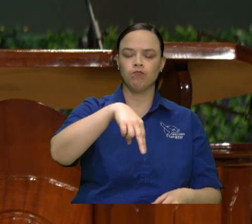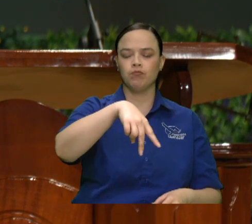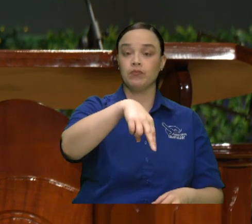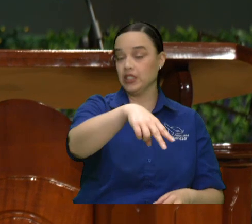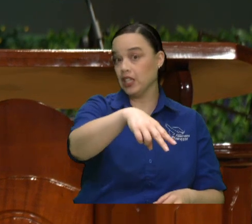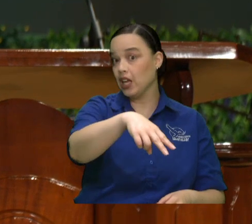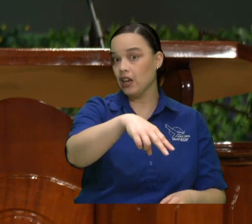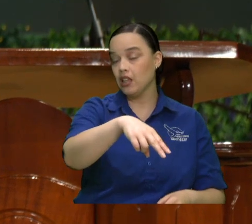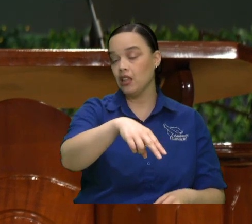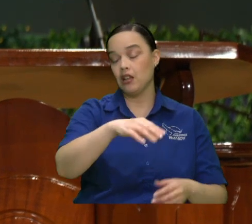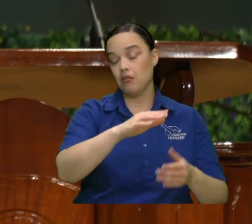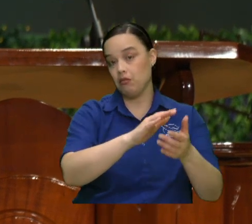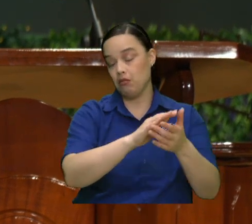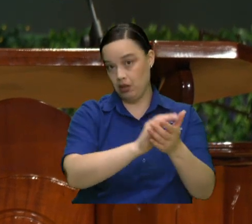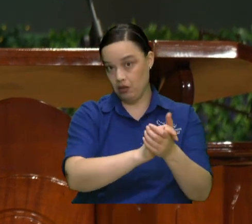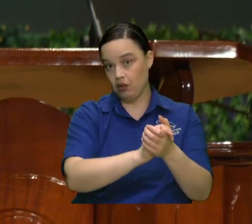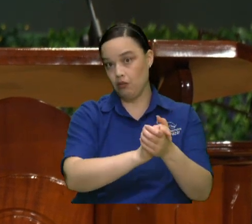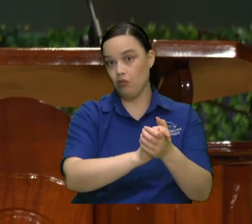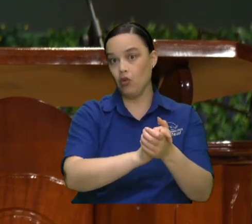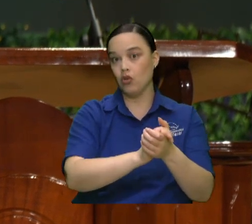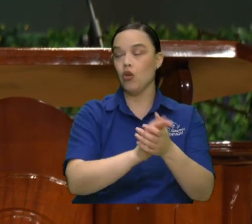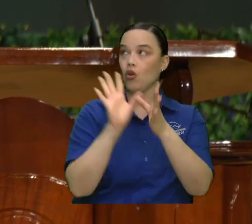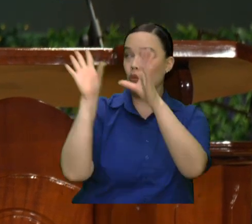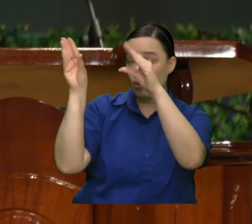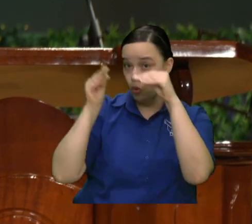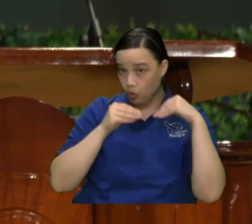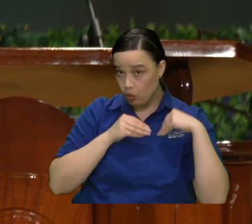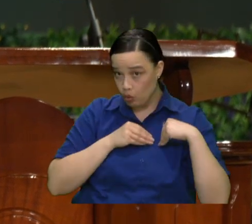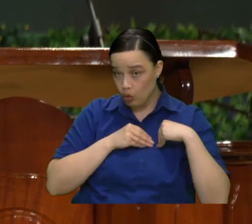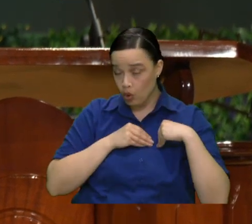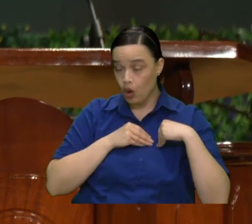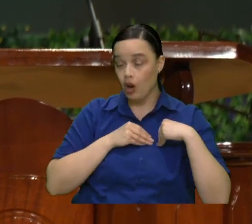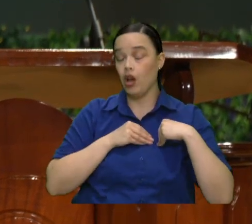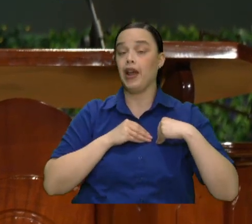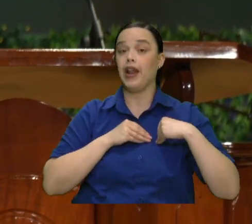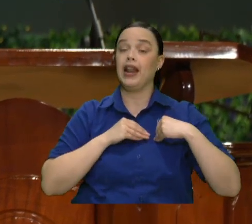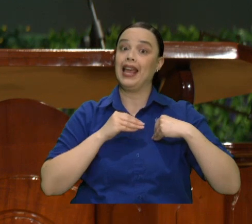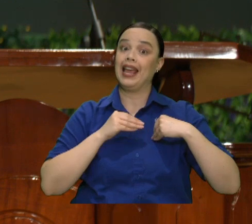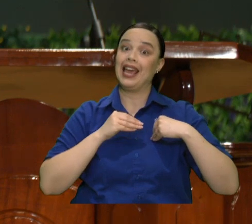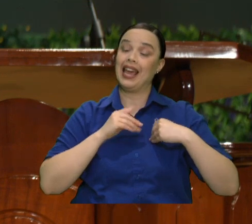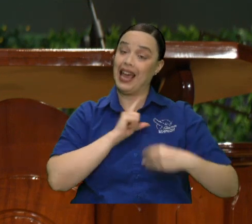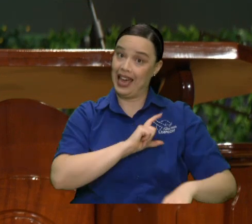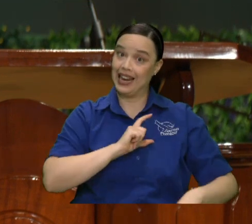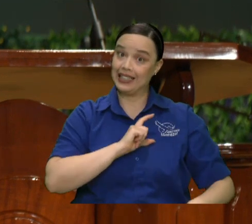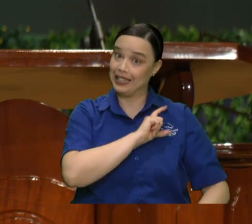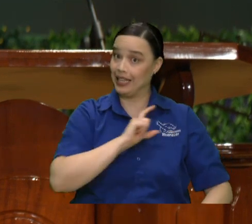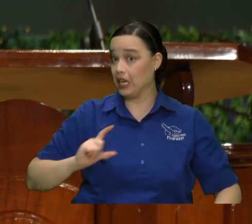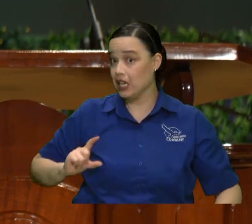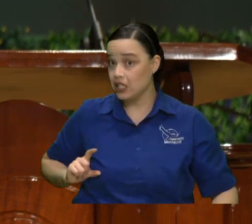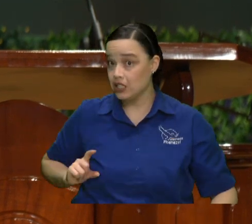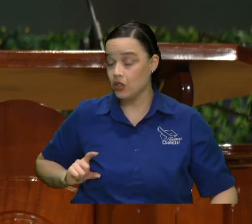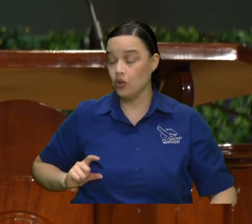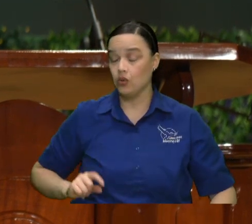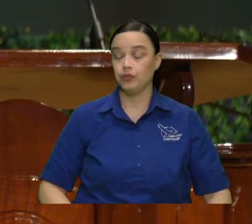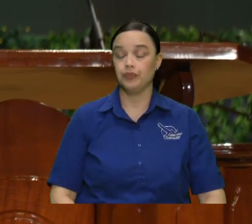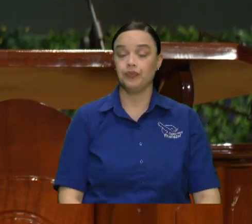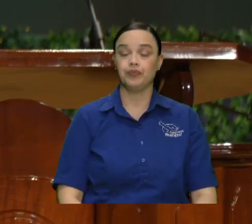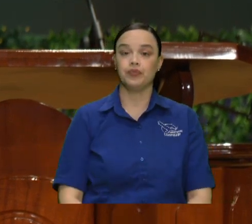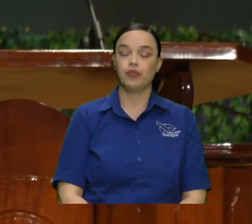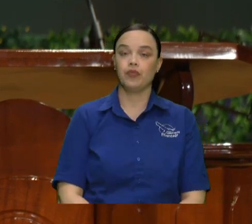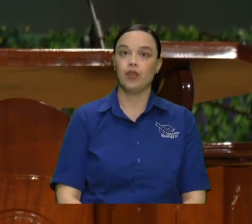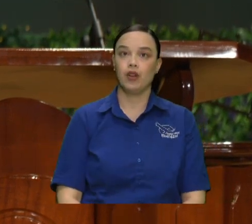el carácter de cristo porque si no estos enemigos ellos no van a salir huyendo cuando lo vean a usted activado en ese problema ellos se van a